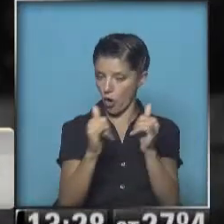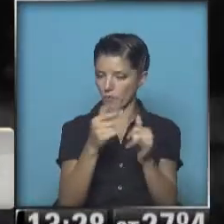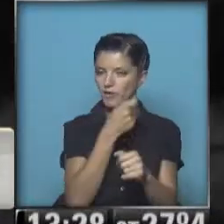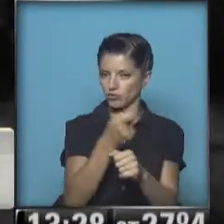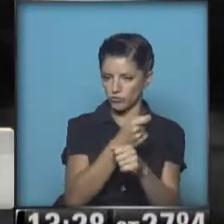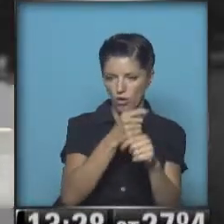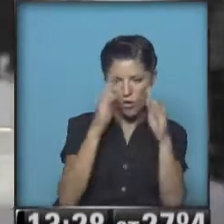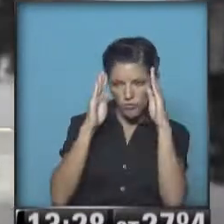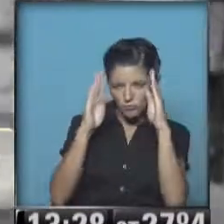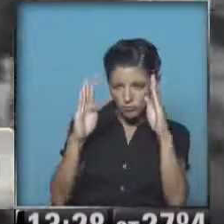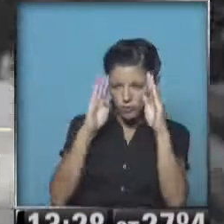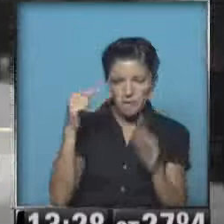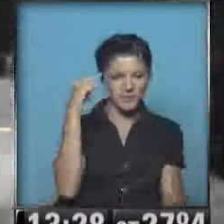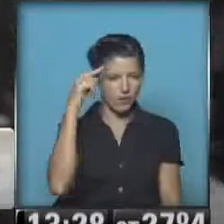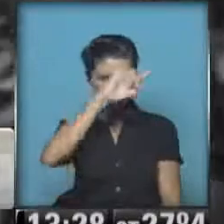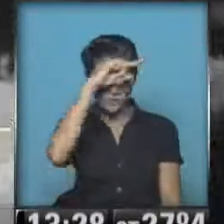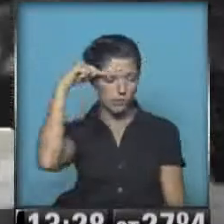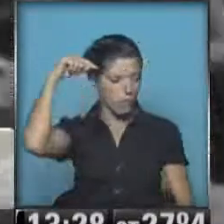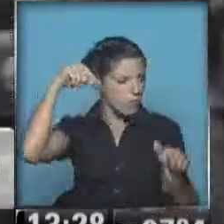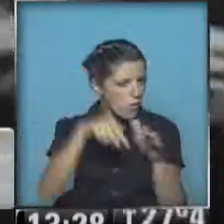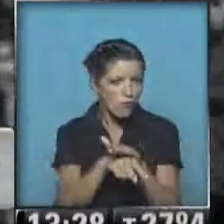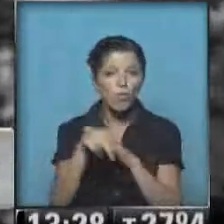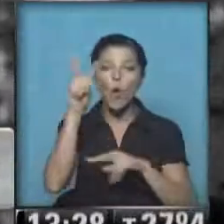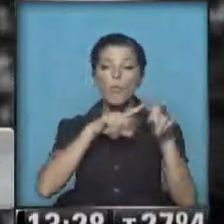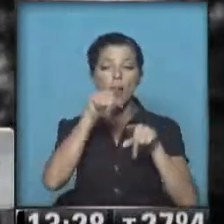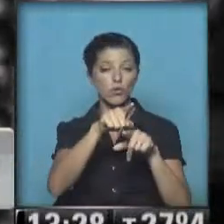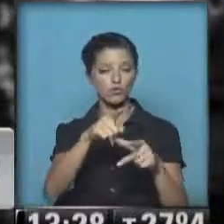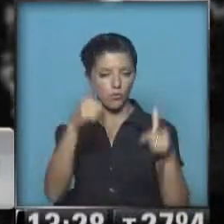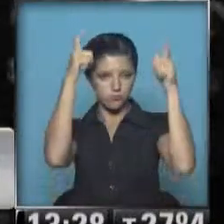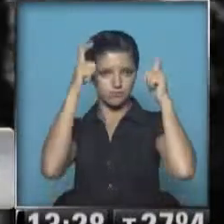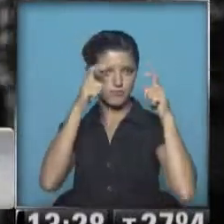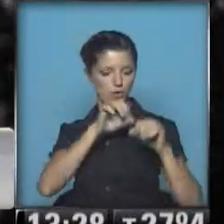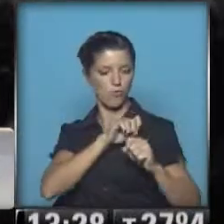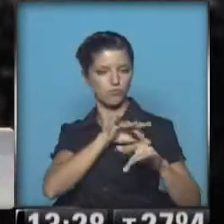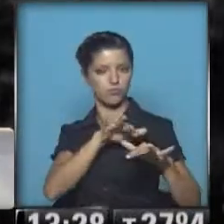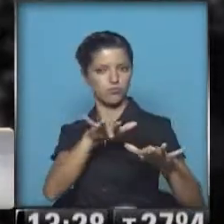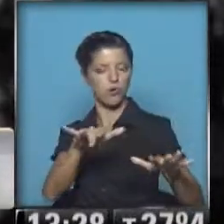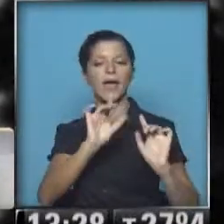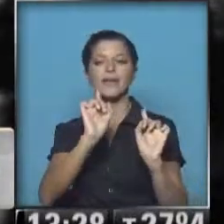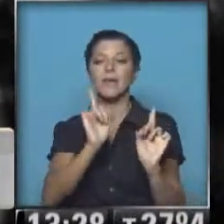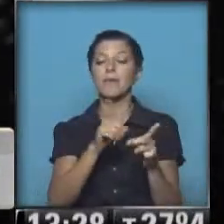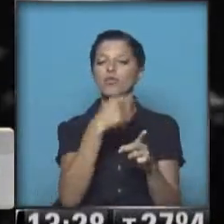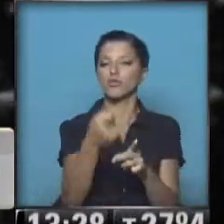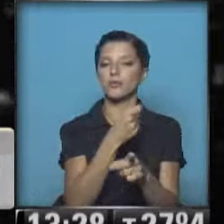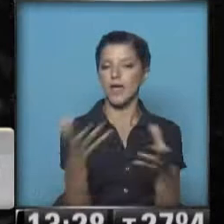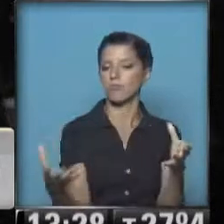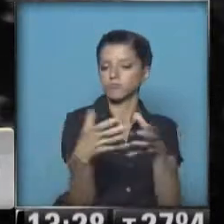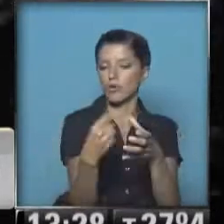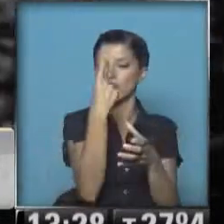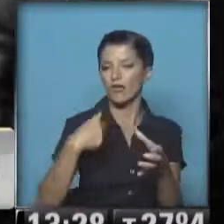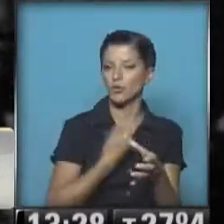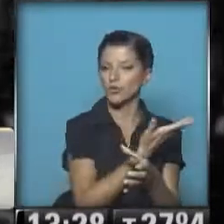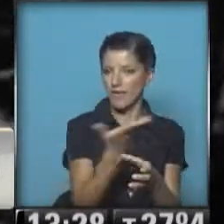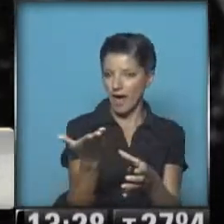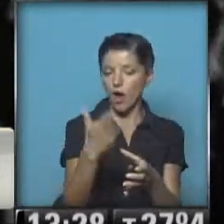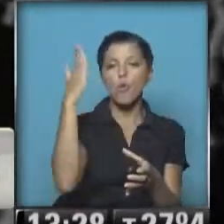virando hacia un nacionalismo exacerbado en busca de la expansión del Imperio Otomano y la unificación de los turcos en una sociedad racial